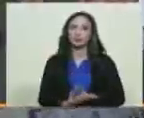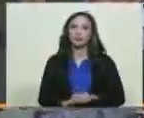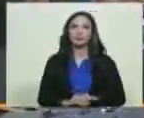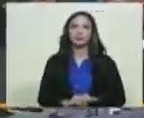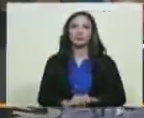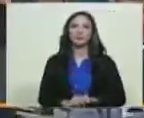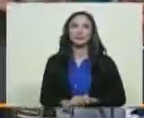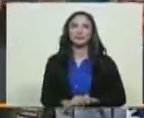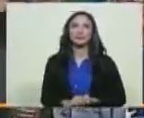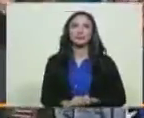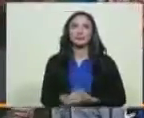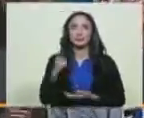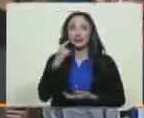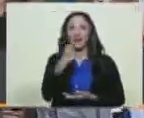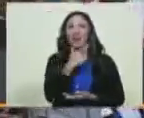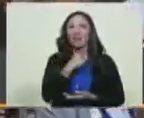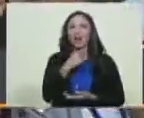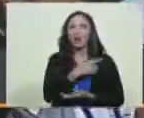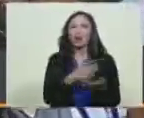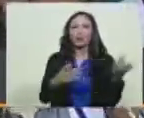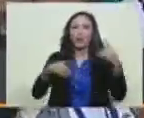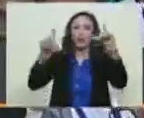el farandulero ale